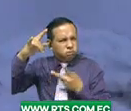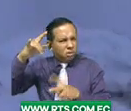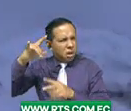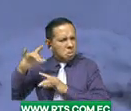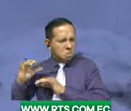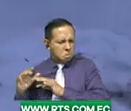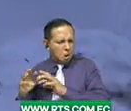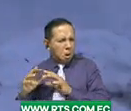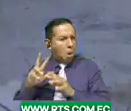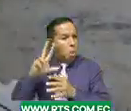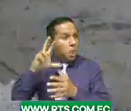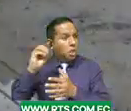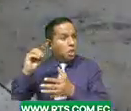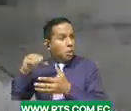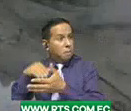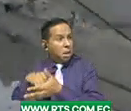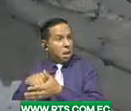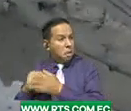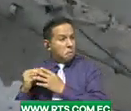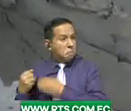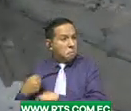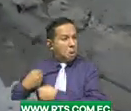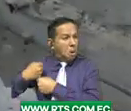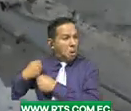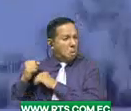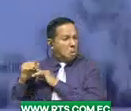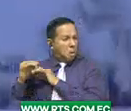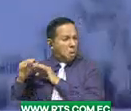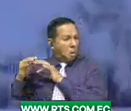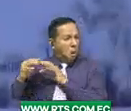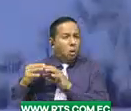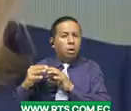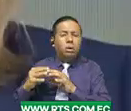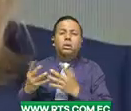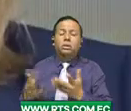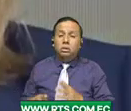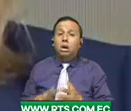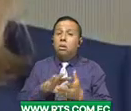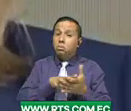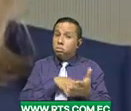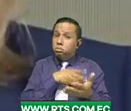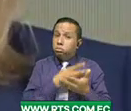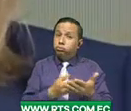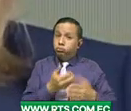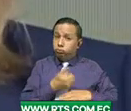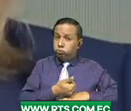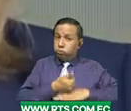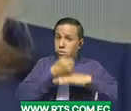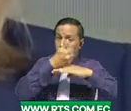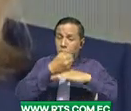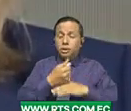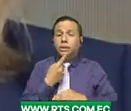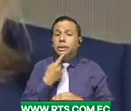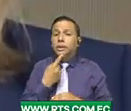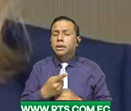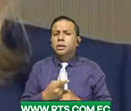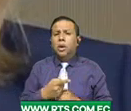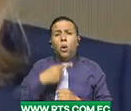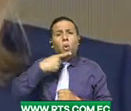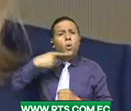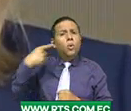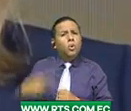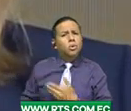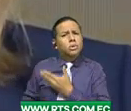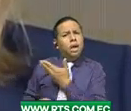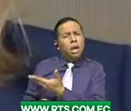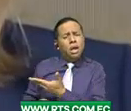200.000 fuerzas a través de la frontera. De su lado, la secretaria de Asuntos Exteriores de Reino Unido, Liz Truss, expresó que la postura rusa ha